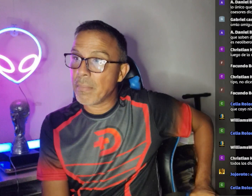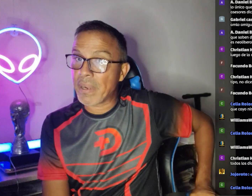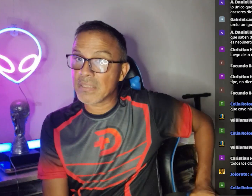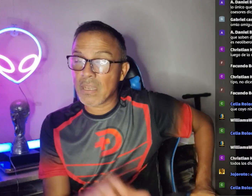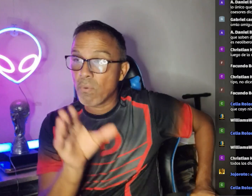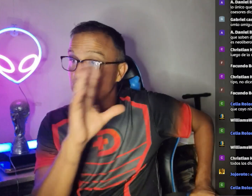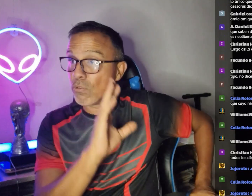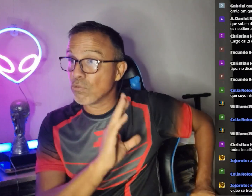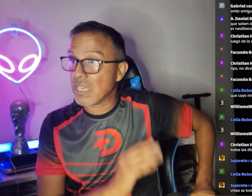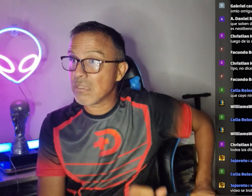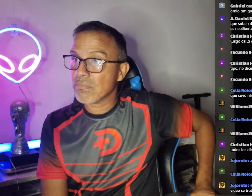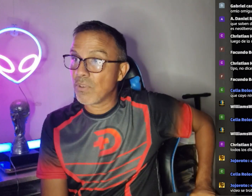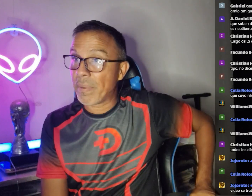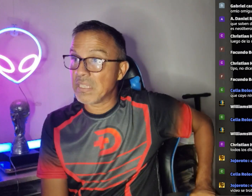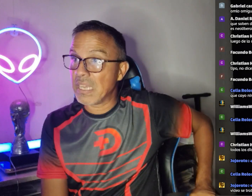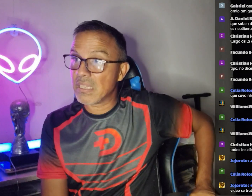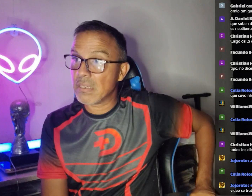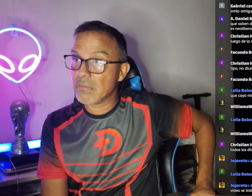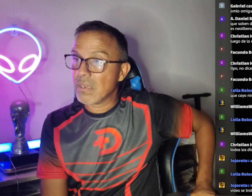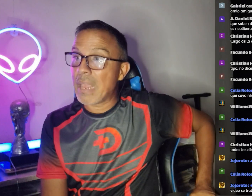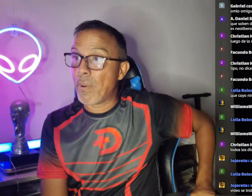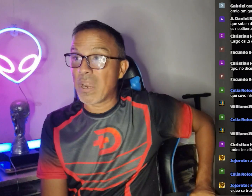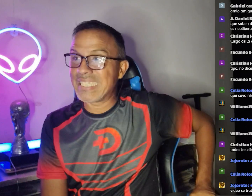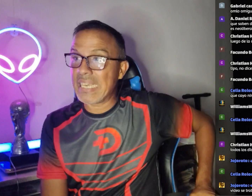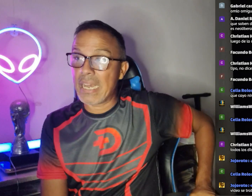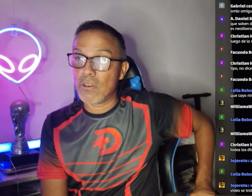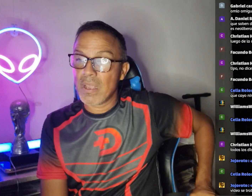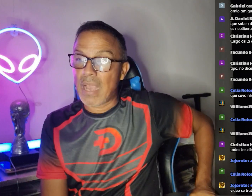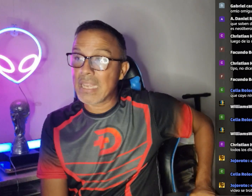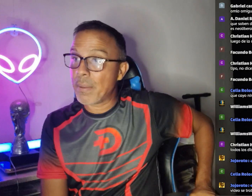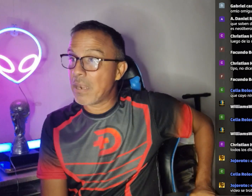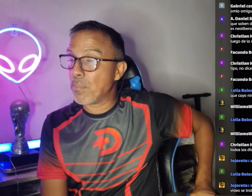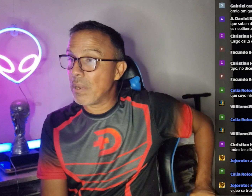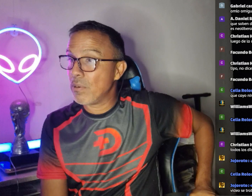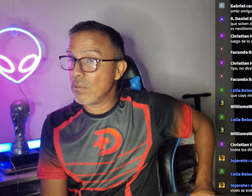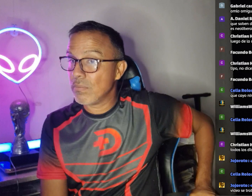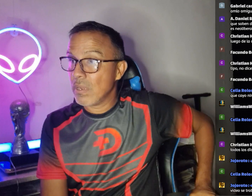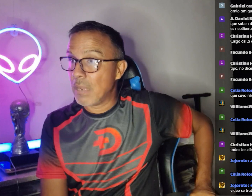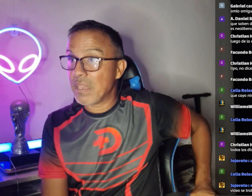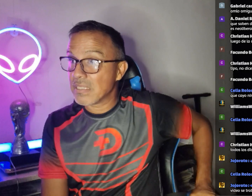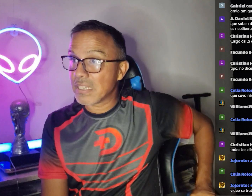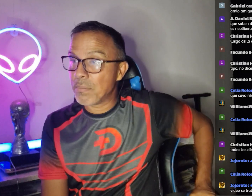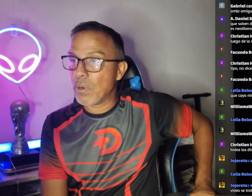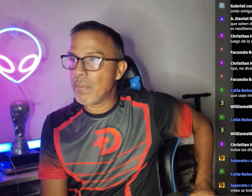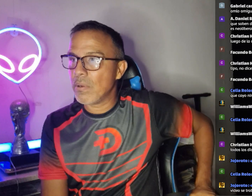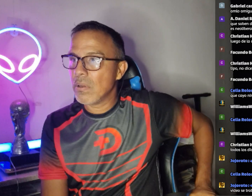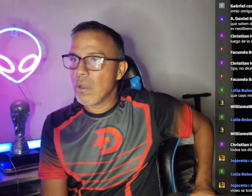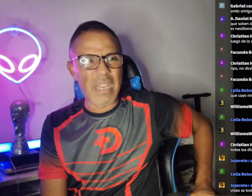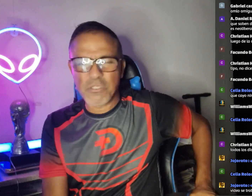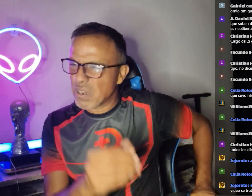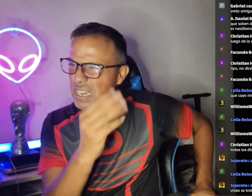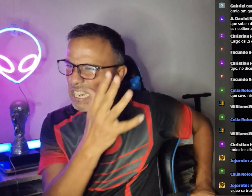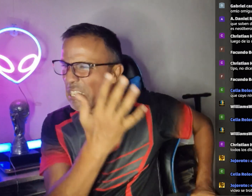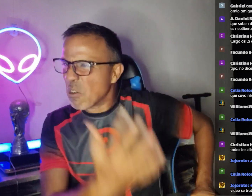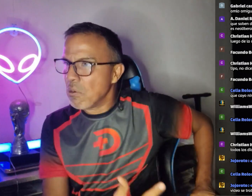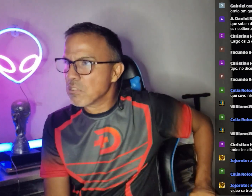tengan empresas en cuanto usted fue presidente. La hipocresía, ¿no? Hay que ver al pueblo, el bienestar del pueblo,